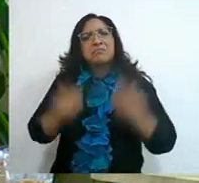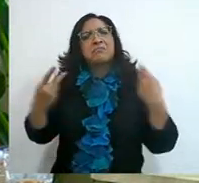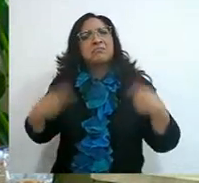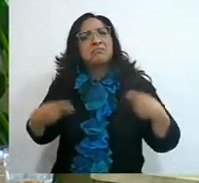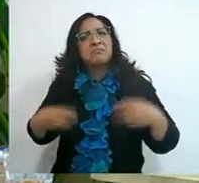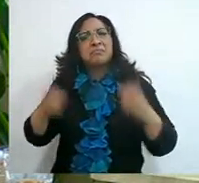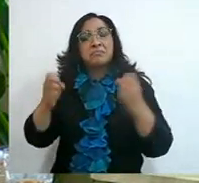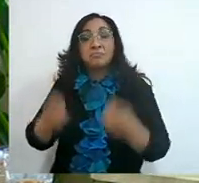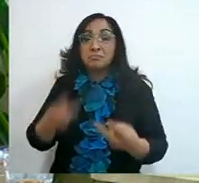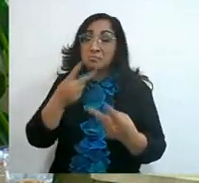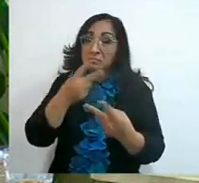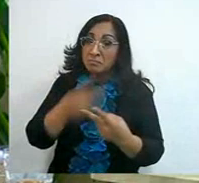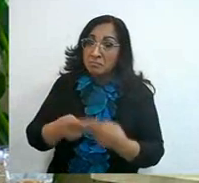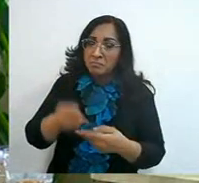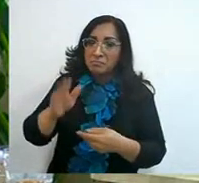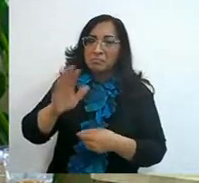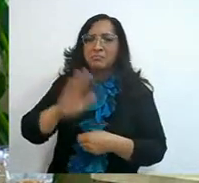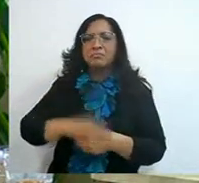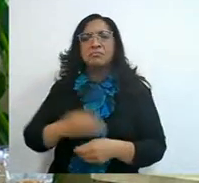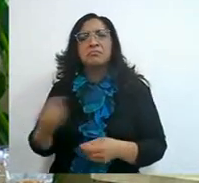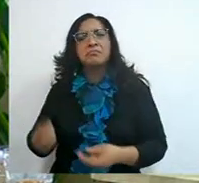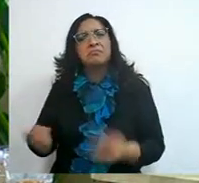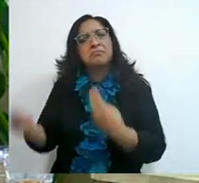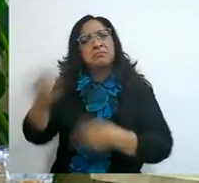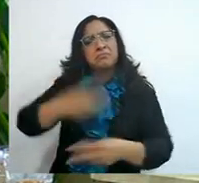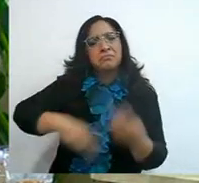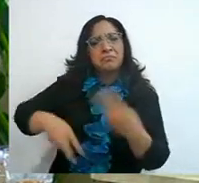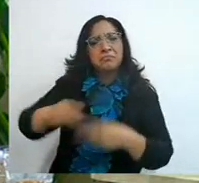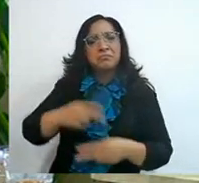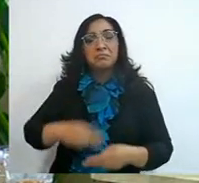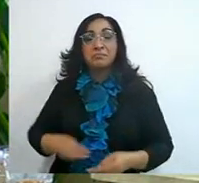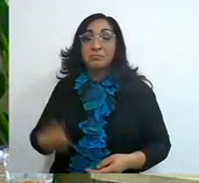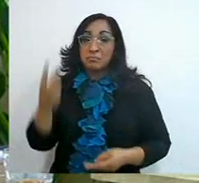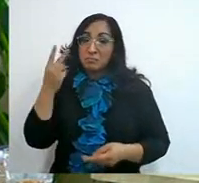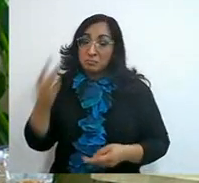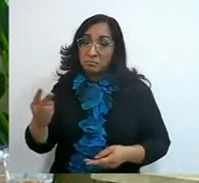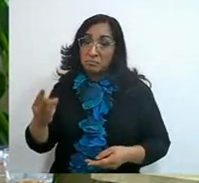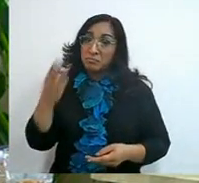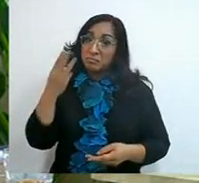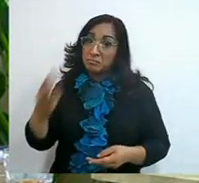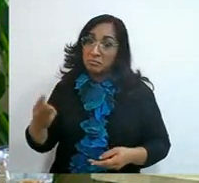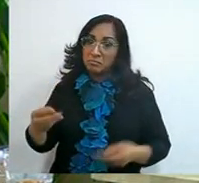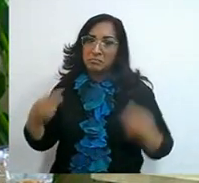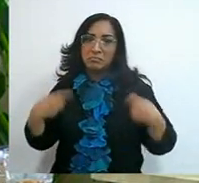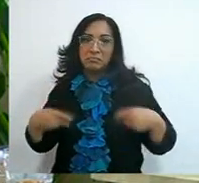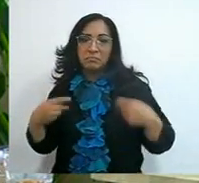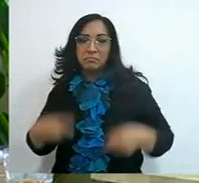Porque llegaron dos, tres testigos a dar falso testimonio.